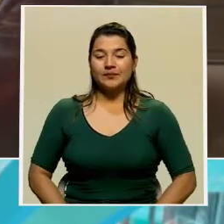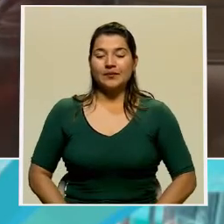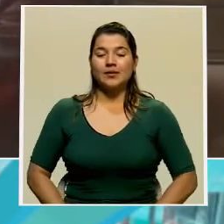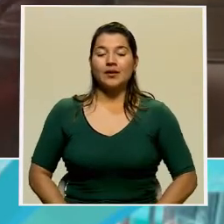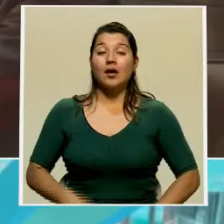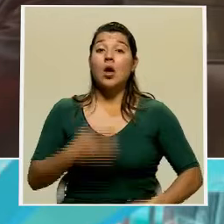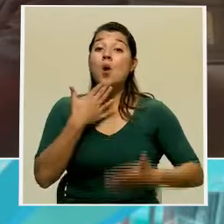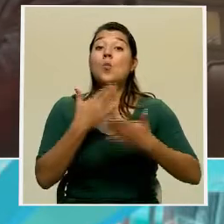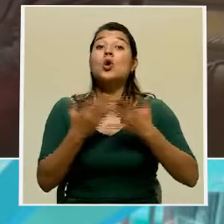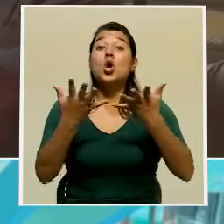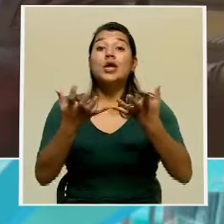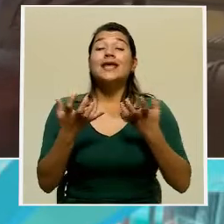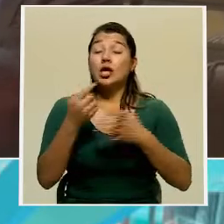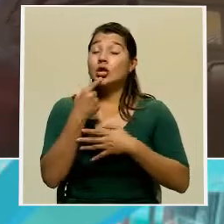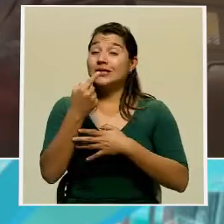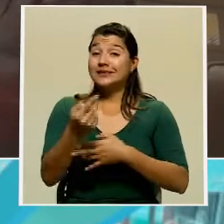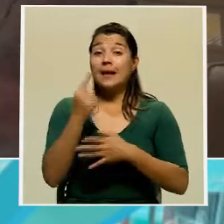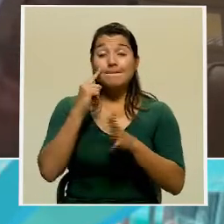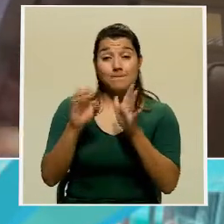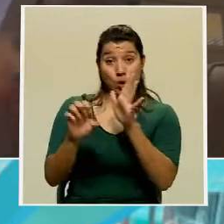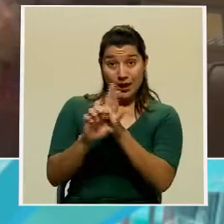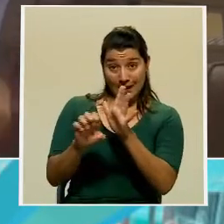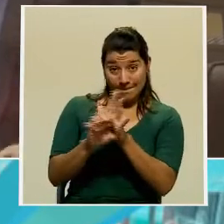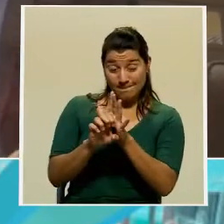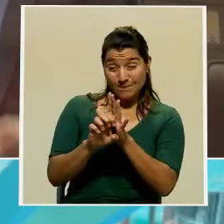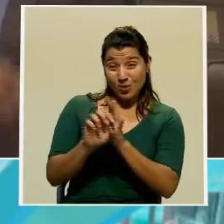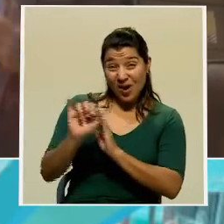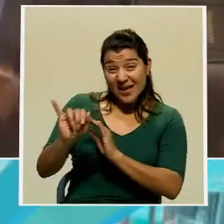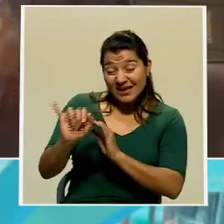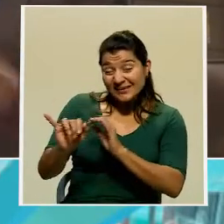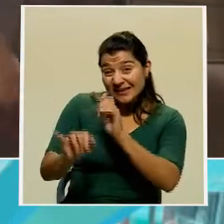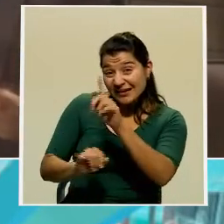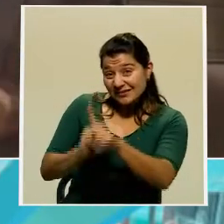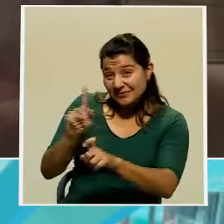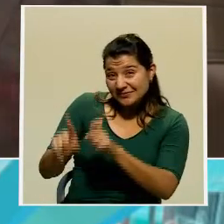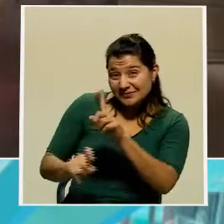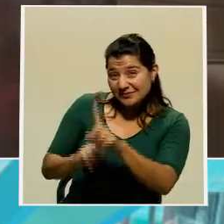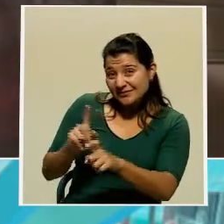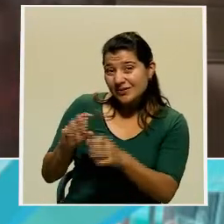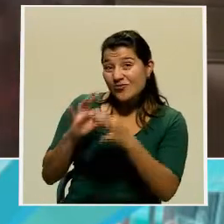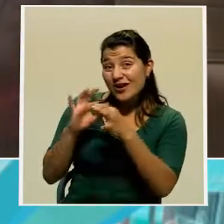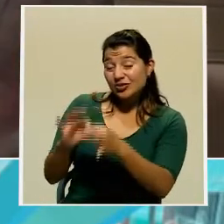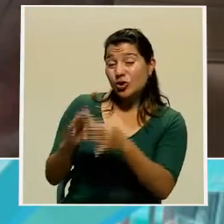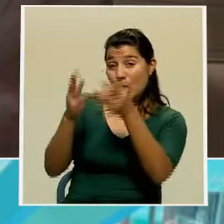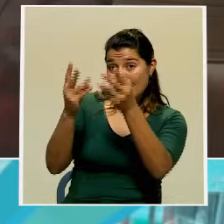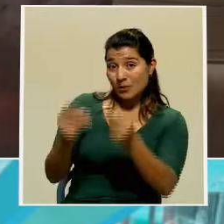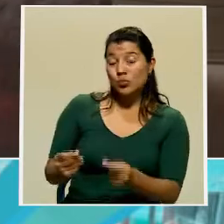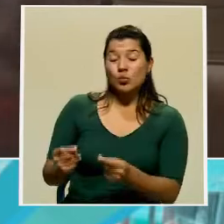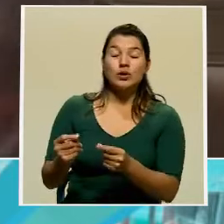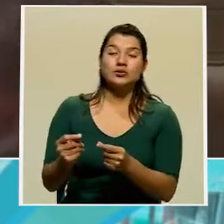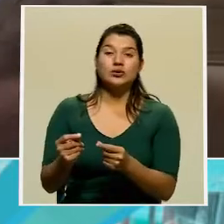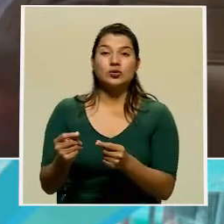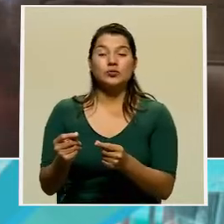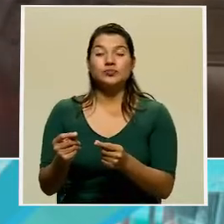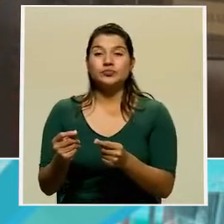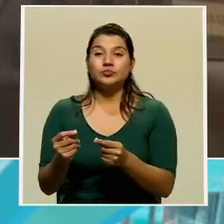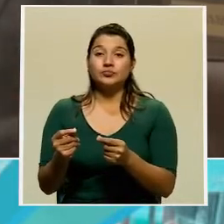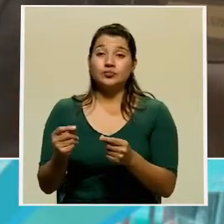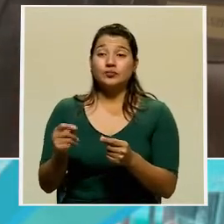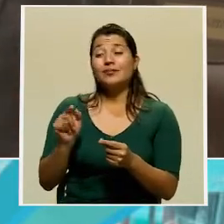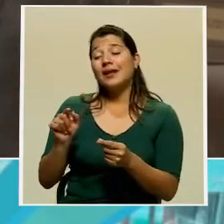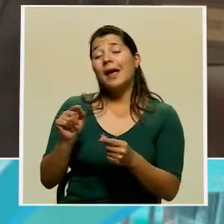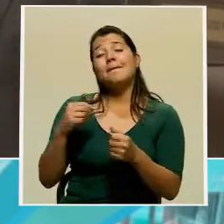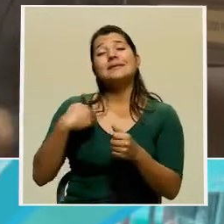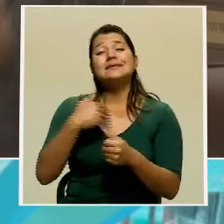Bueno, decirles que, por ejemplo, estos cuestionamientos que se les hacían a estas entidades, que bueno, evidentemente son los que